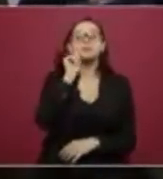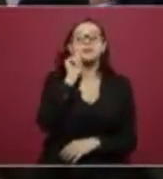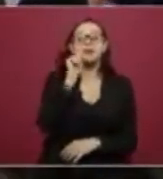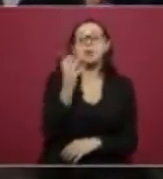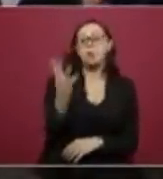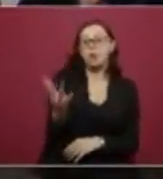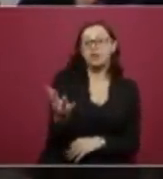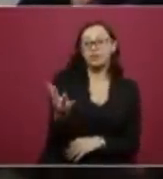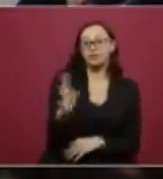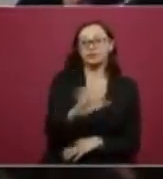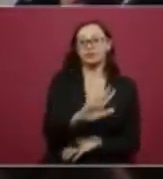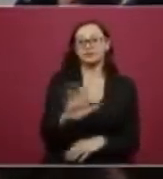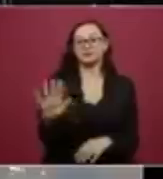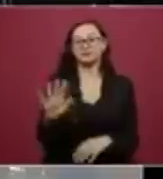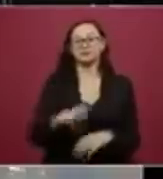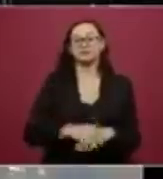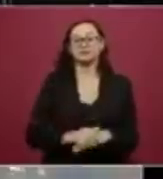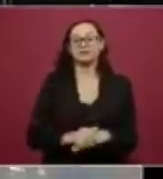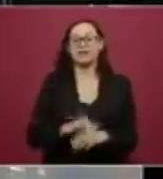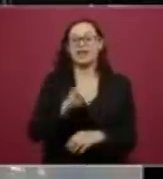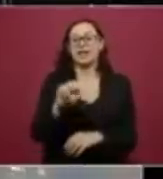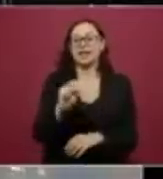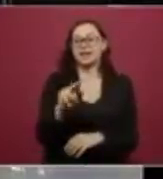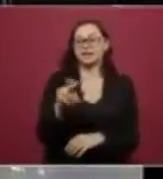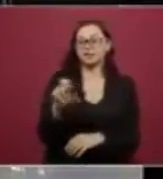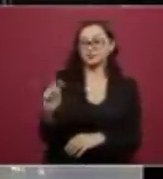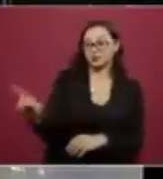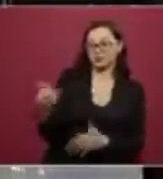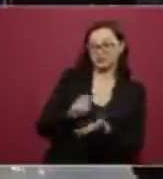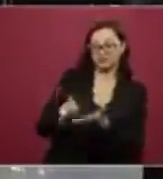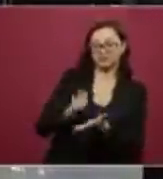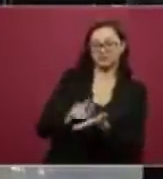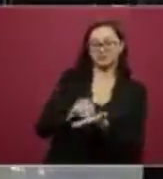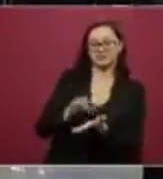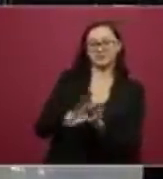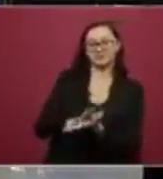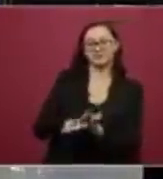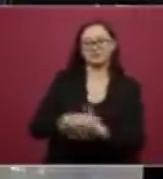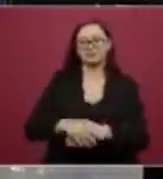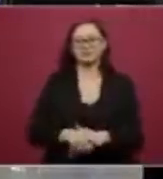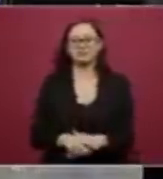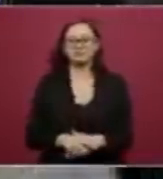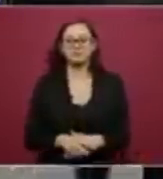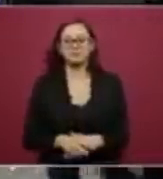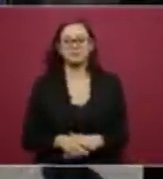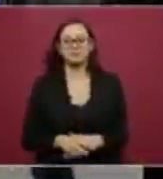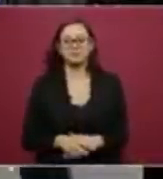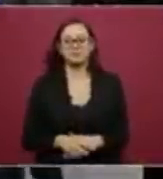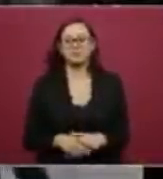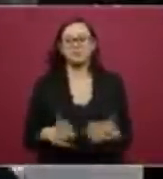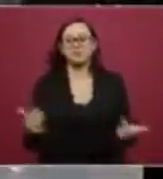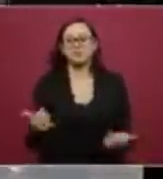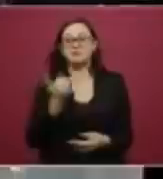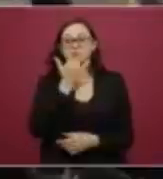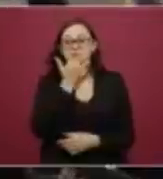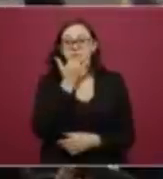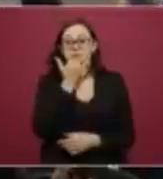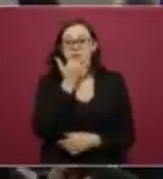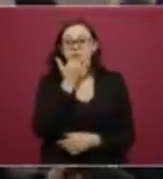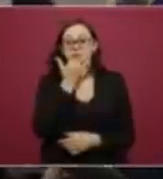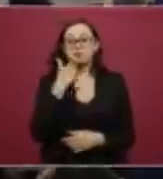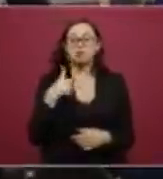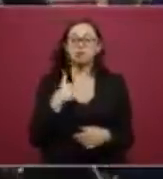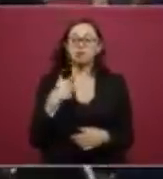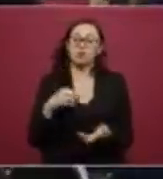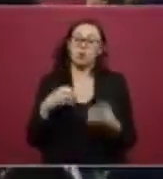1, 2, 3, 4. Jesús, porque si no, no voy a poder cumplir.